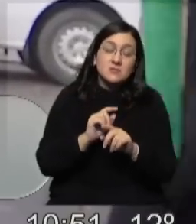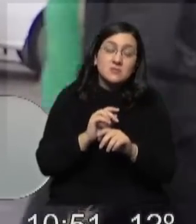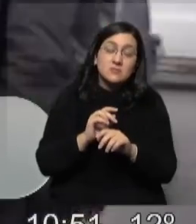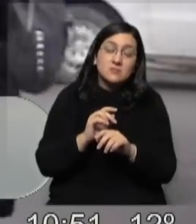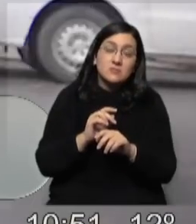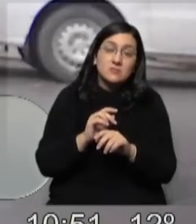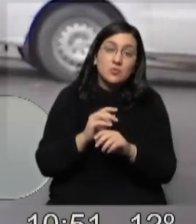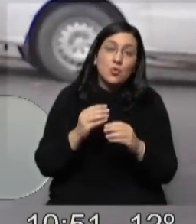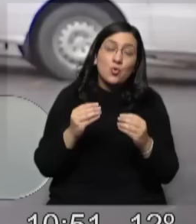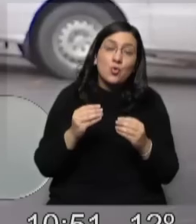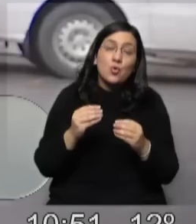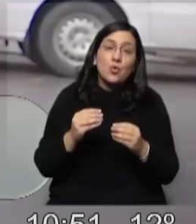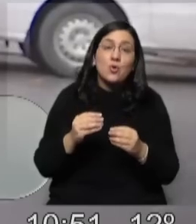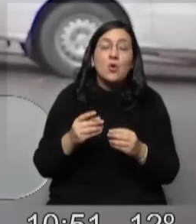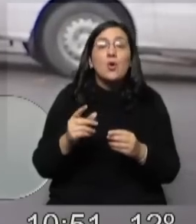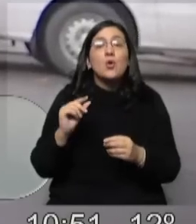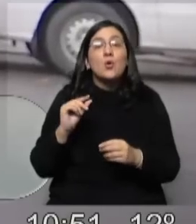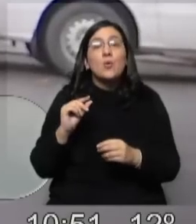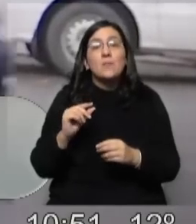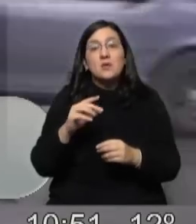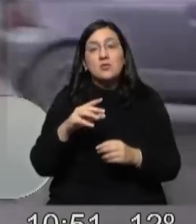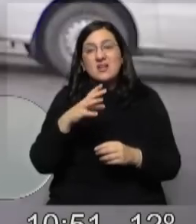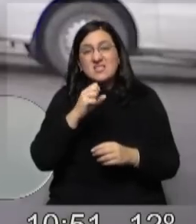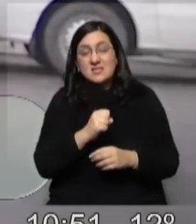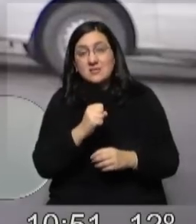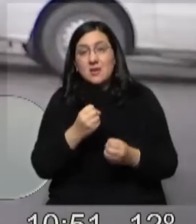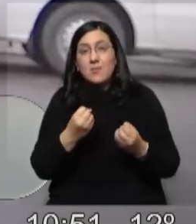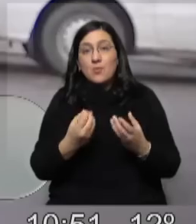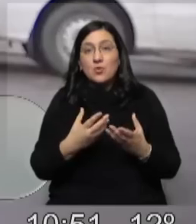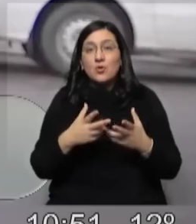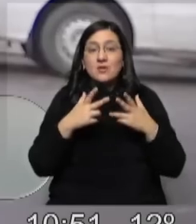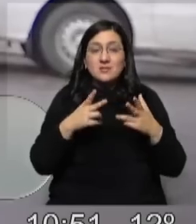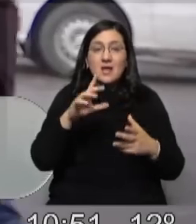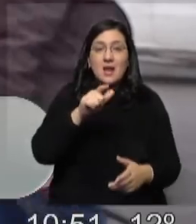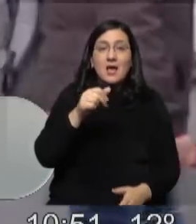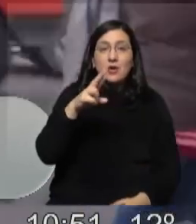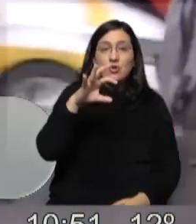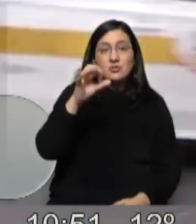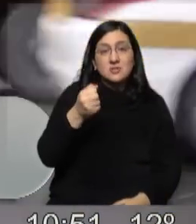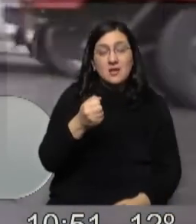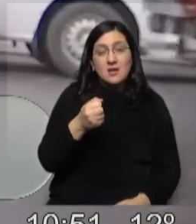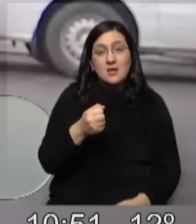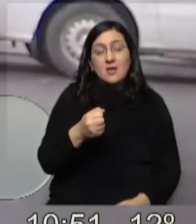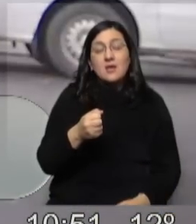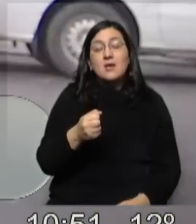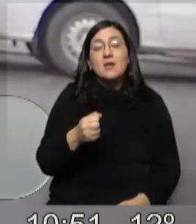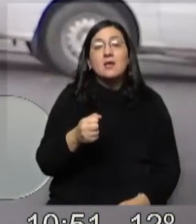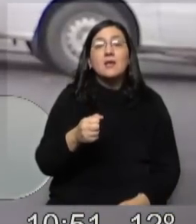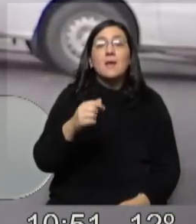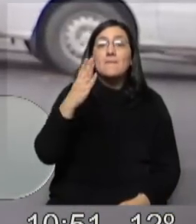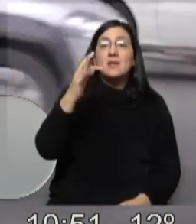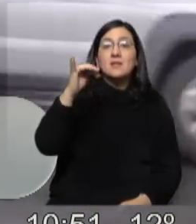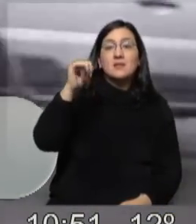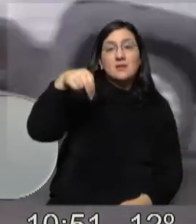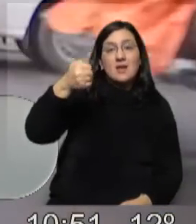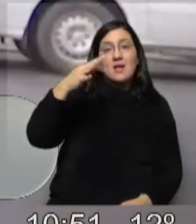con mucho menos resistencia, porque lo que decía ahí La Rosa era que Pettinati justamente generaba mucha resistencia en